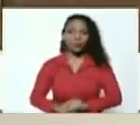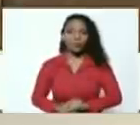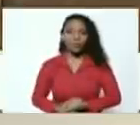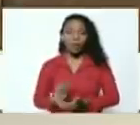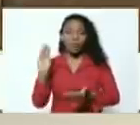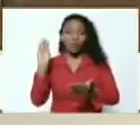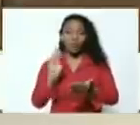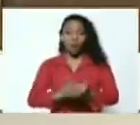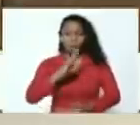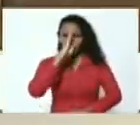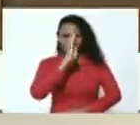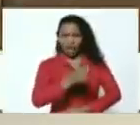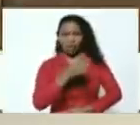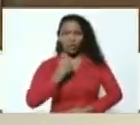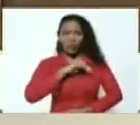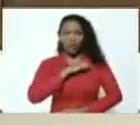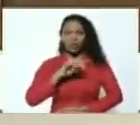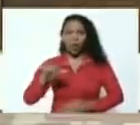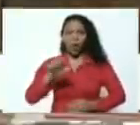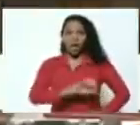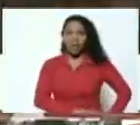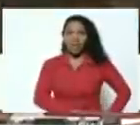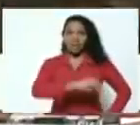posado directamente en nuestro libertador,